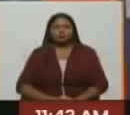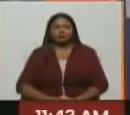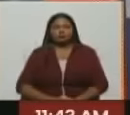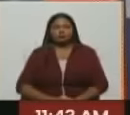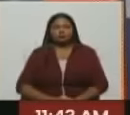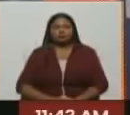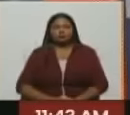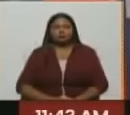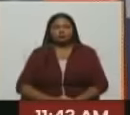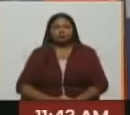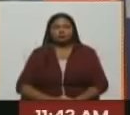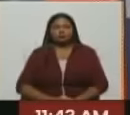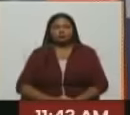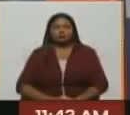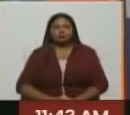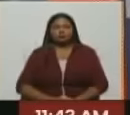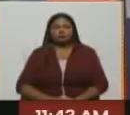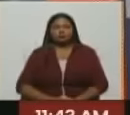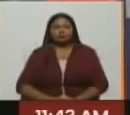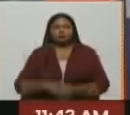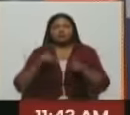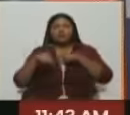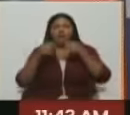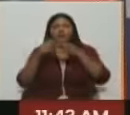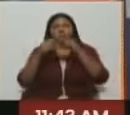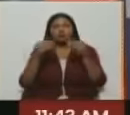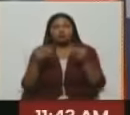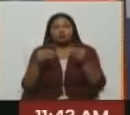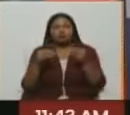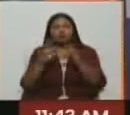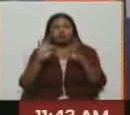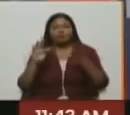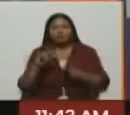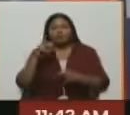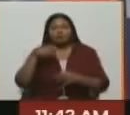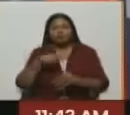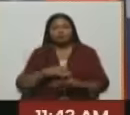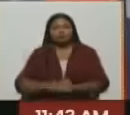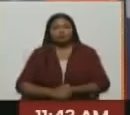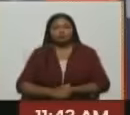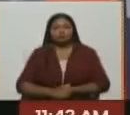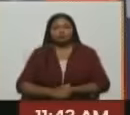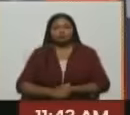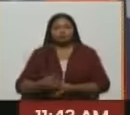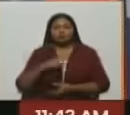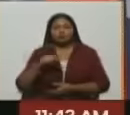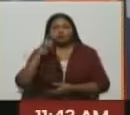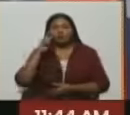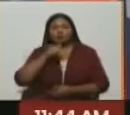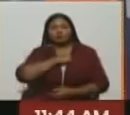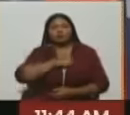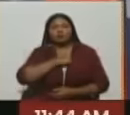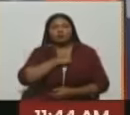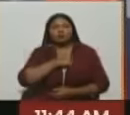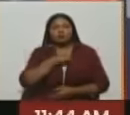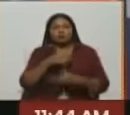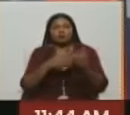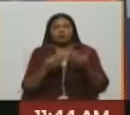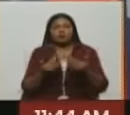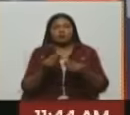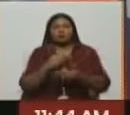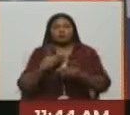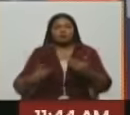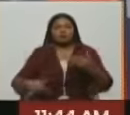y posteriormente a todo ello, a partir de el lamentable fallecimiento del presidente Hugo